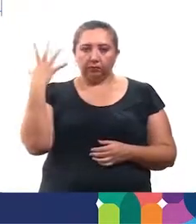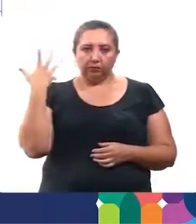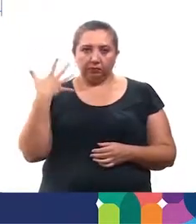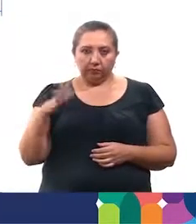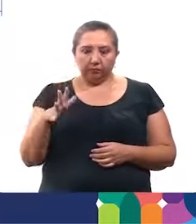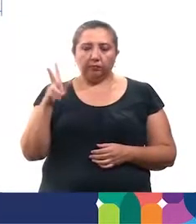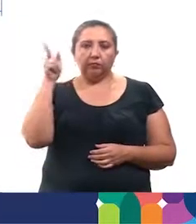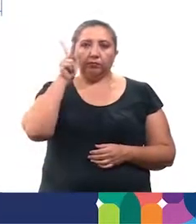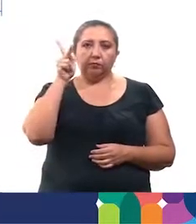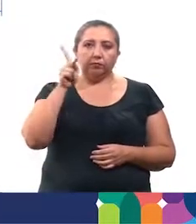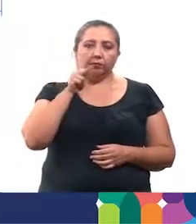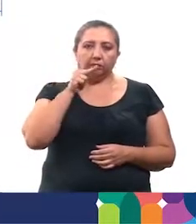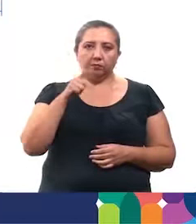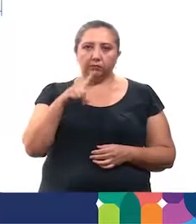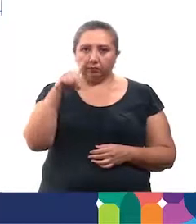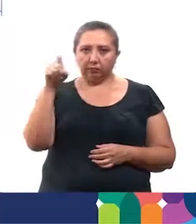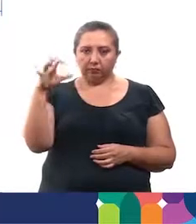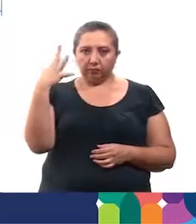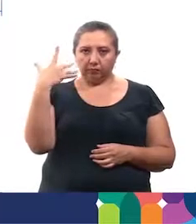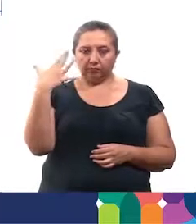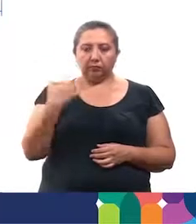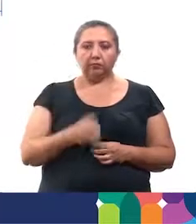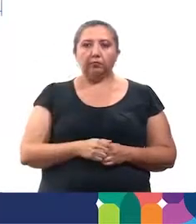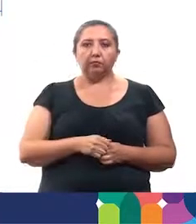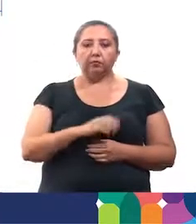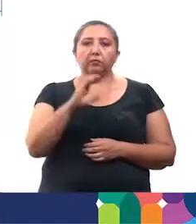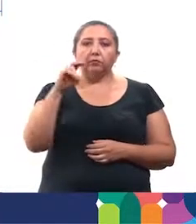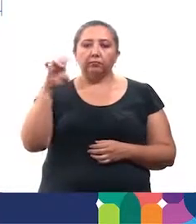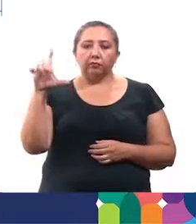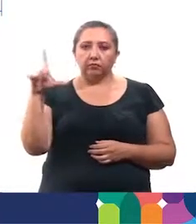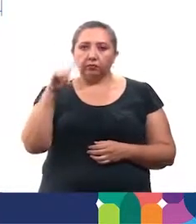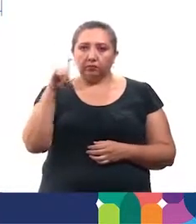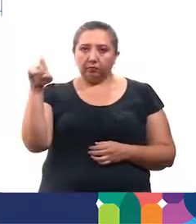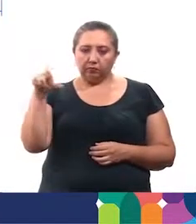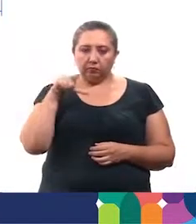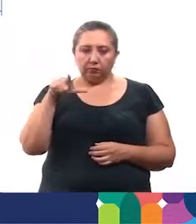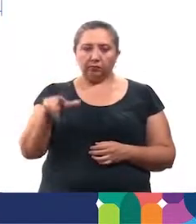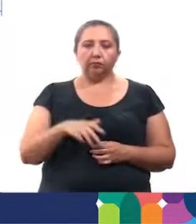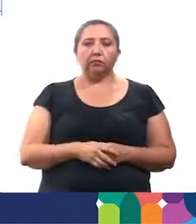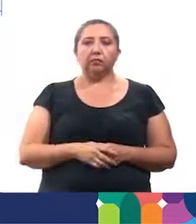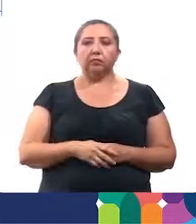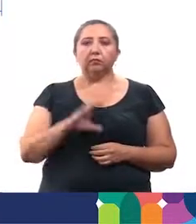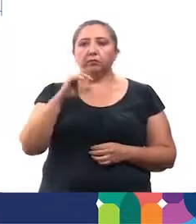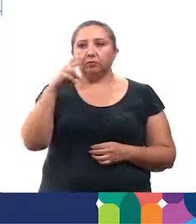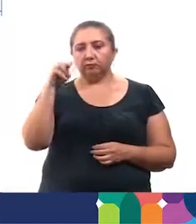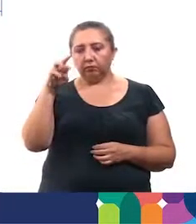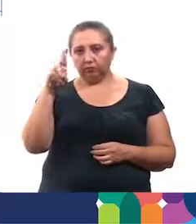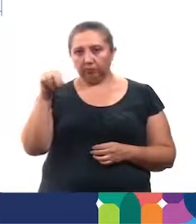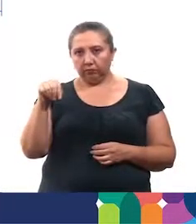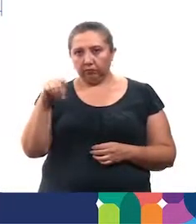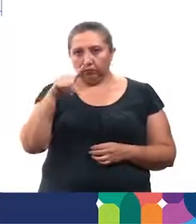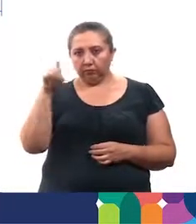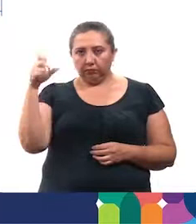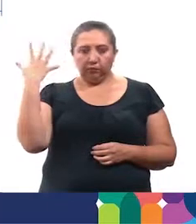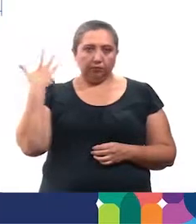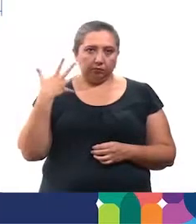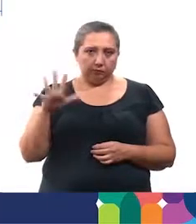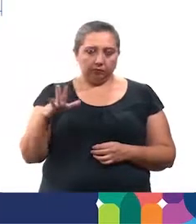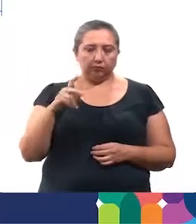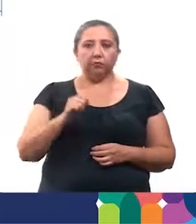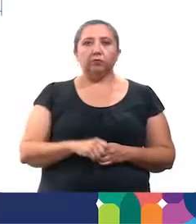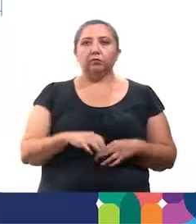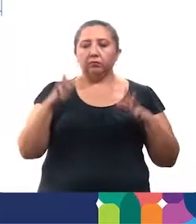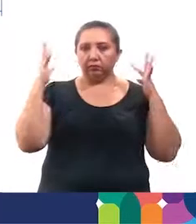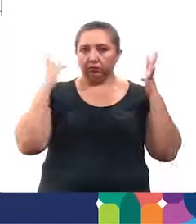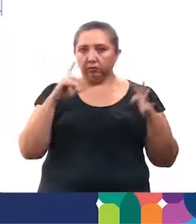210, Juan Pablo II, 150, Ciudad Cauquel, 117, Chuburná de Hidalgo 110,